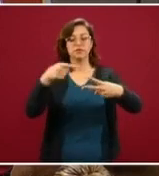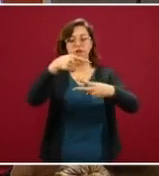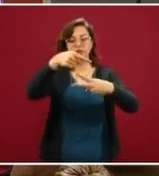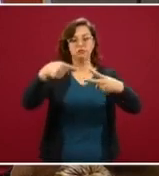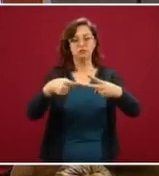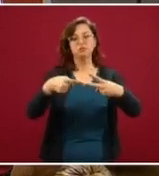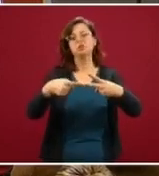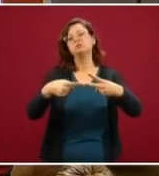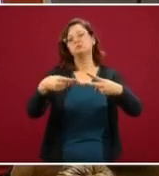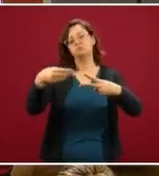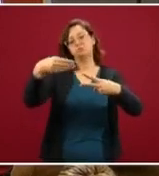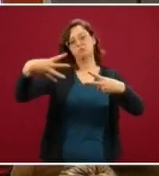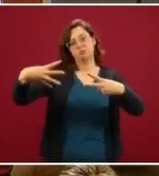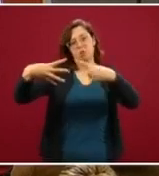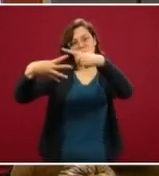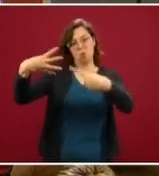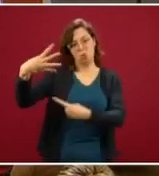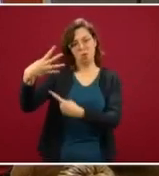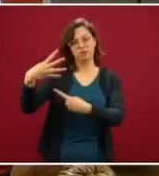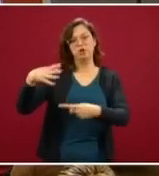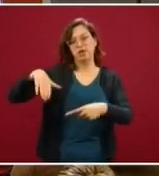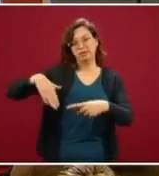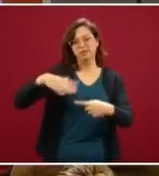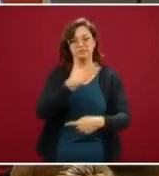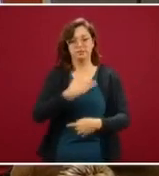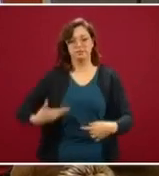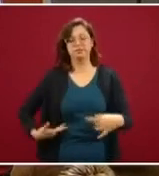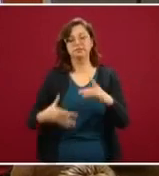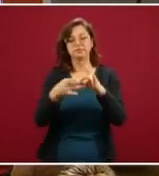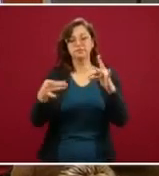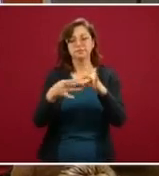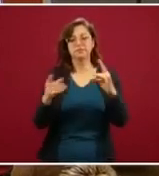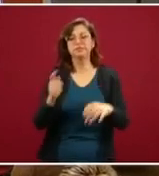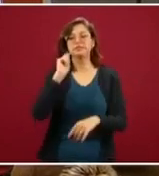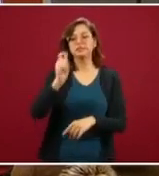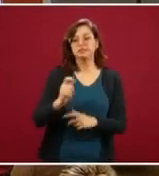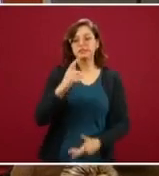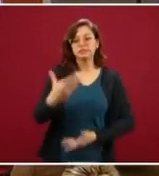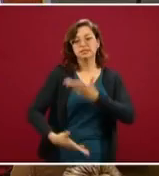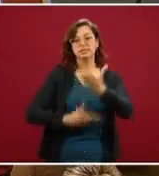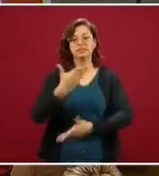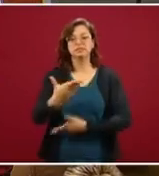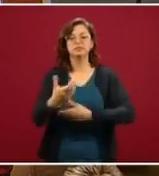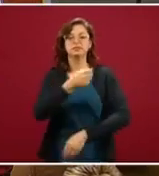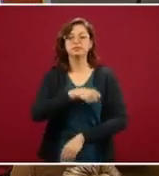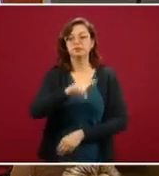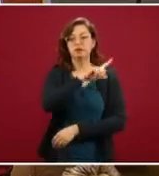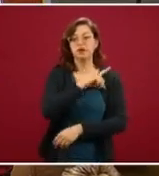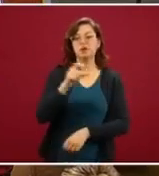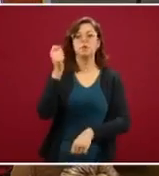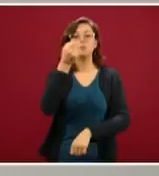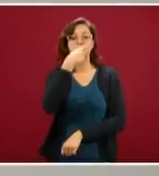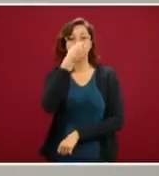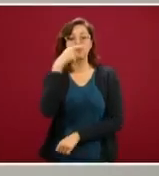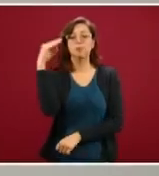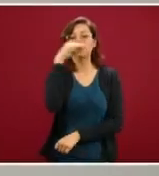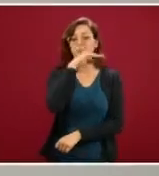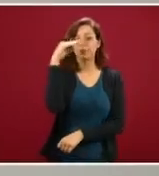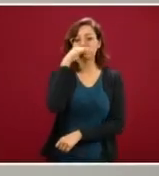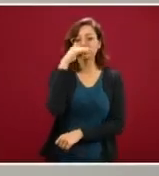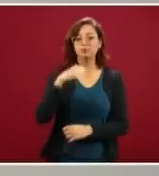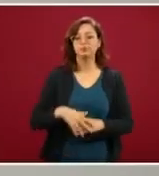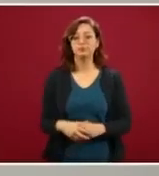señala el presidente, encaminadas a garantizar servicios de salud y medicamentos gratuitos, particularmente para